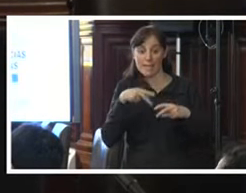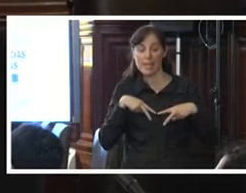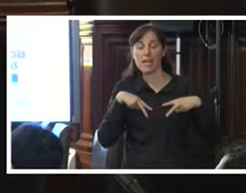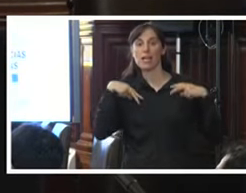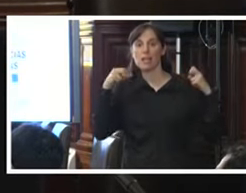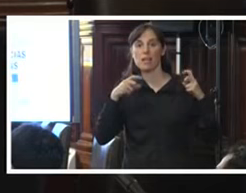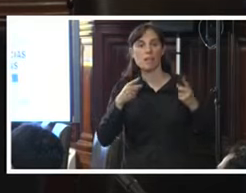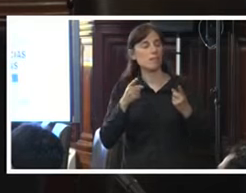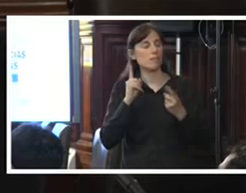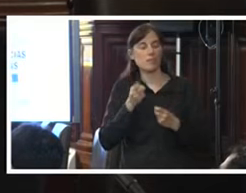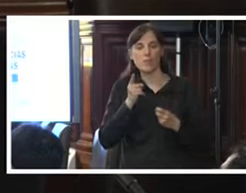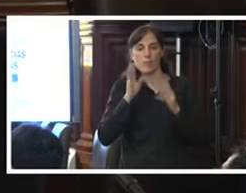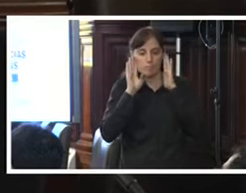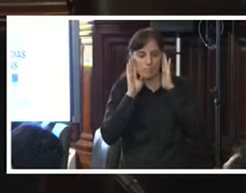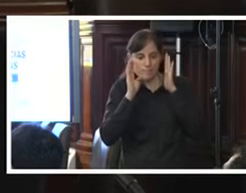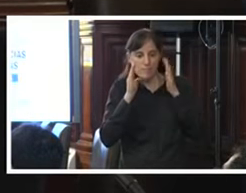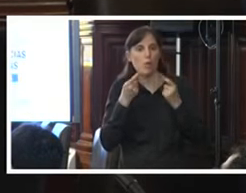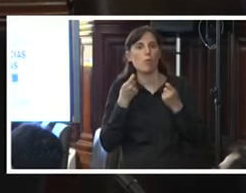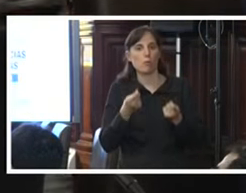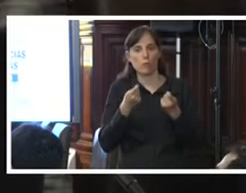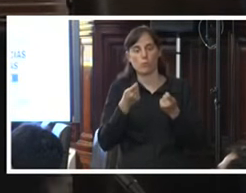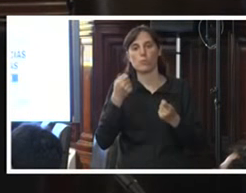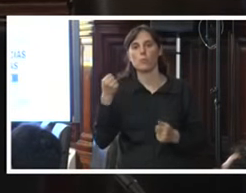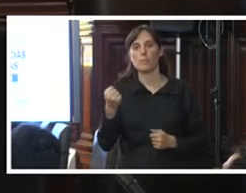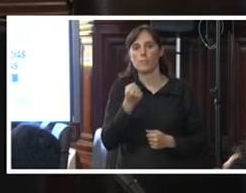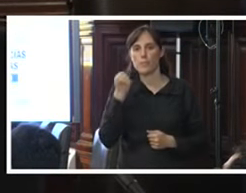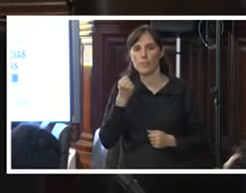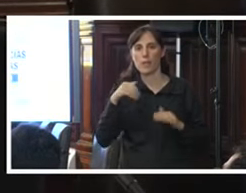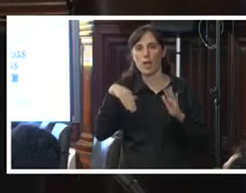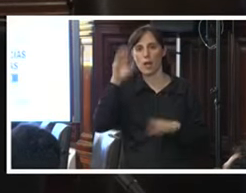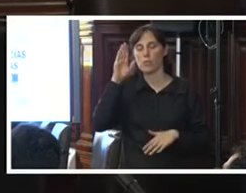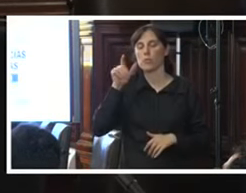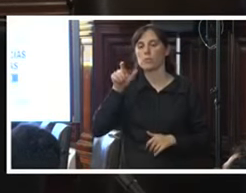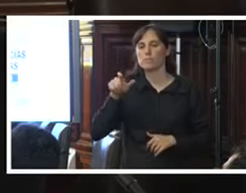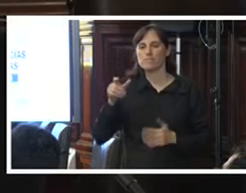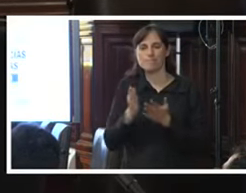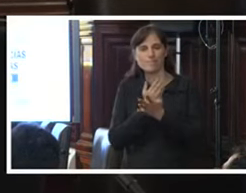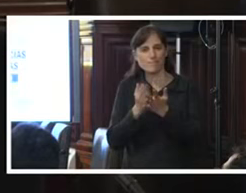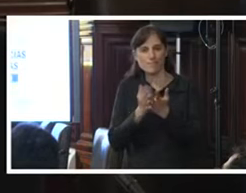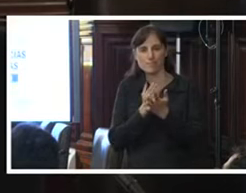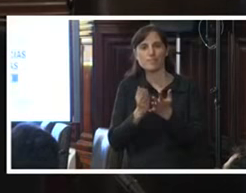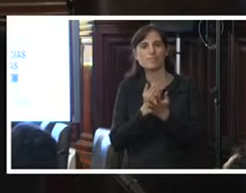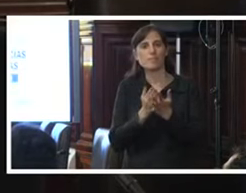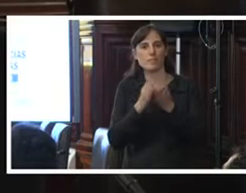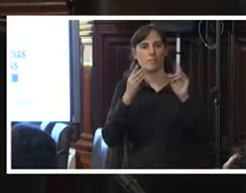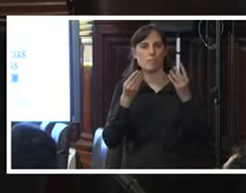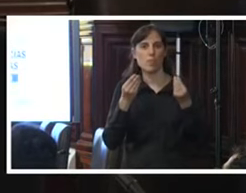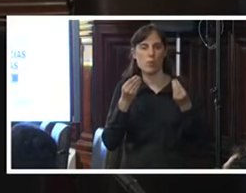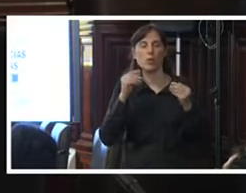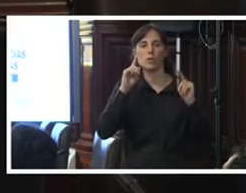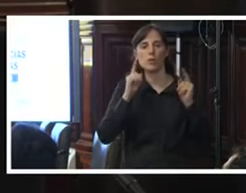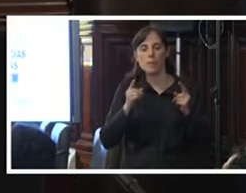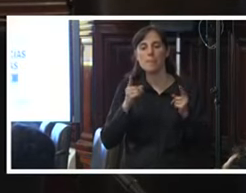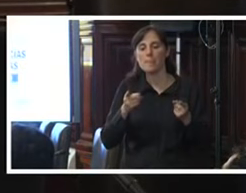debe considerarse el costo vital que representa para las personas adultas mayores la discriminación por lo que conviene repensar